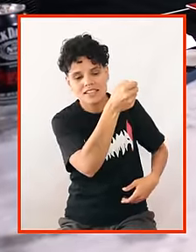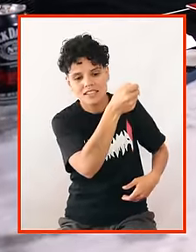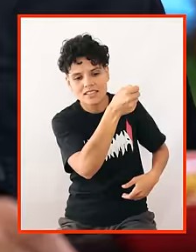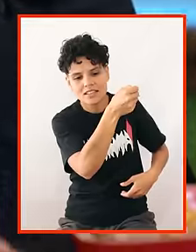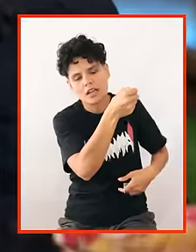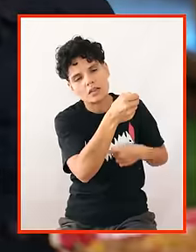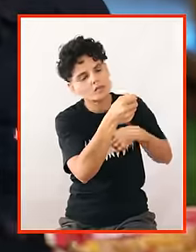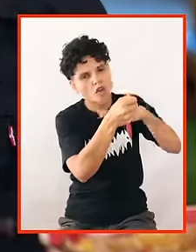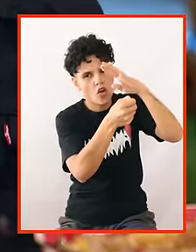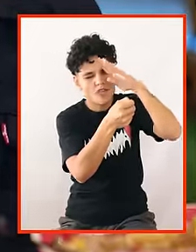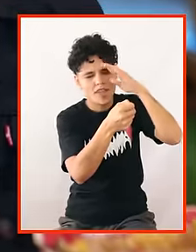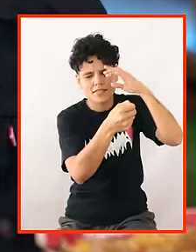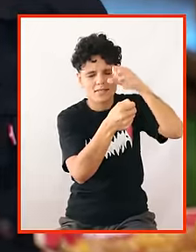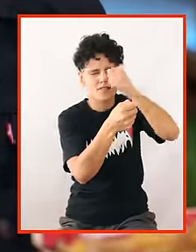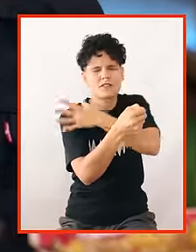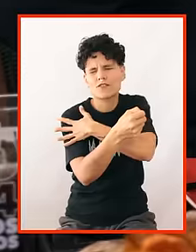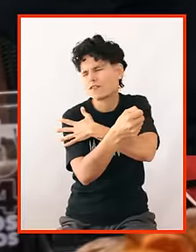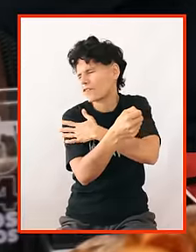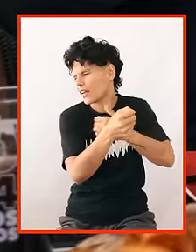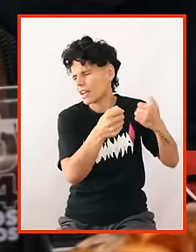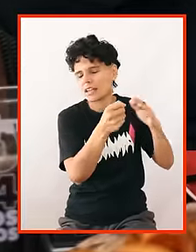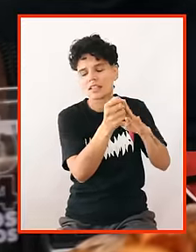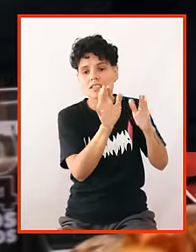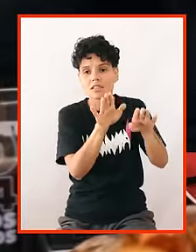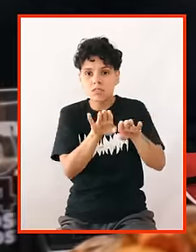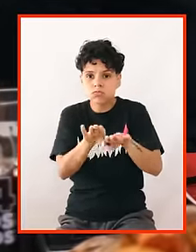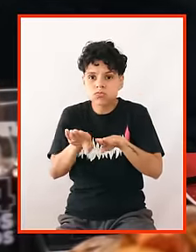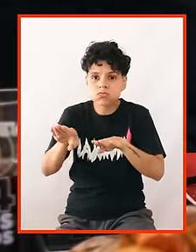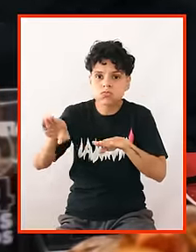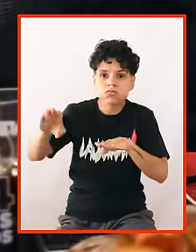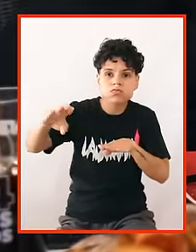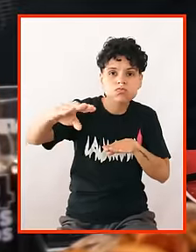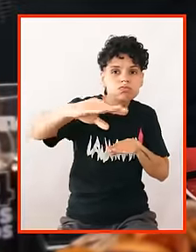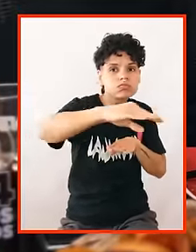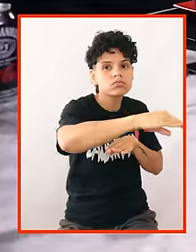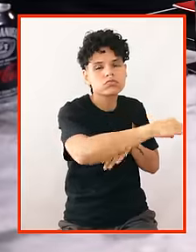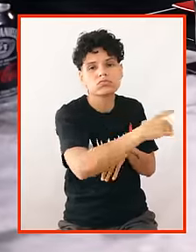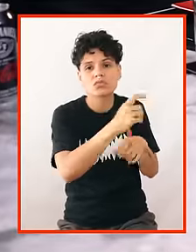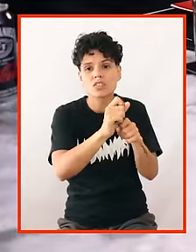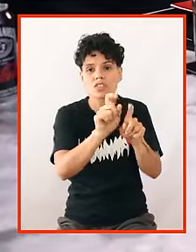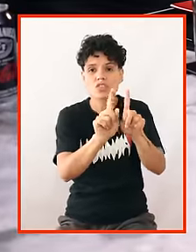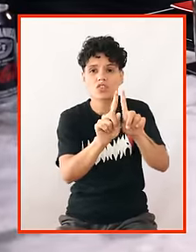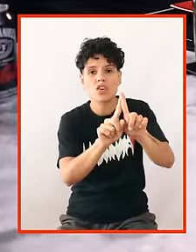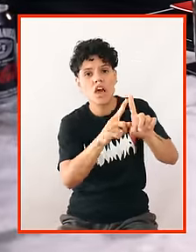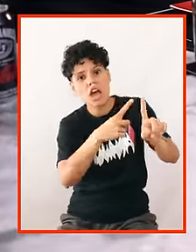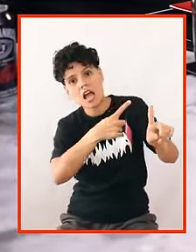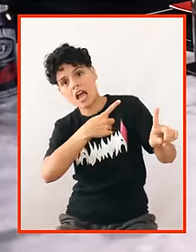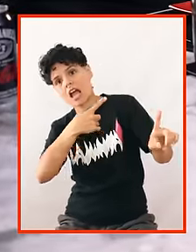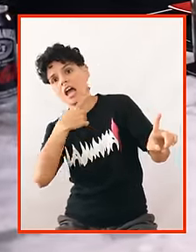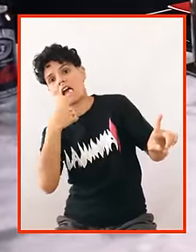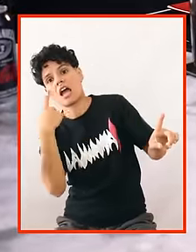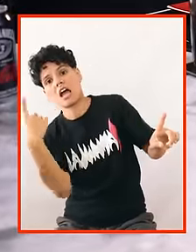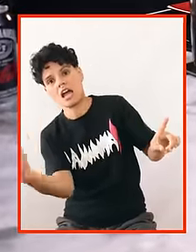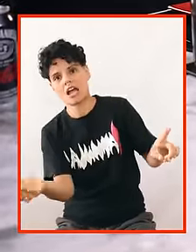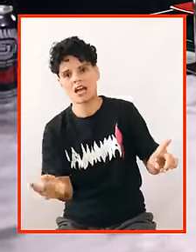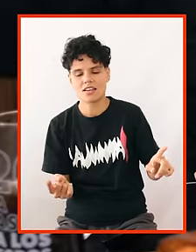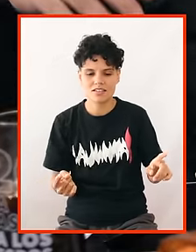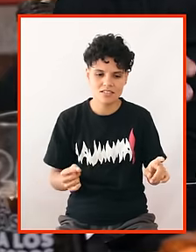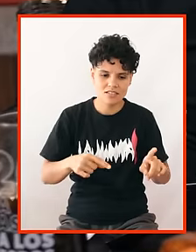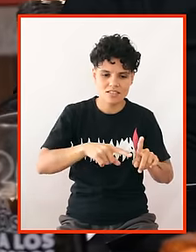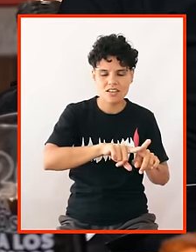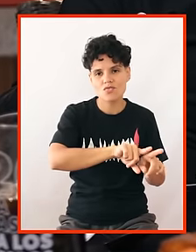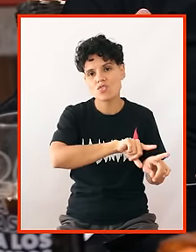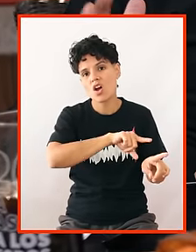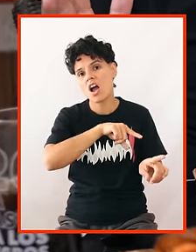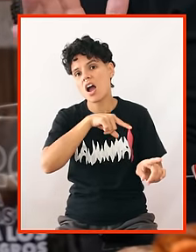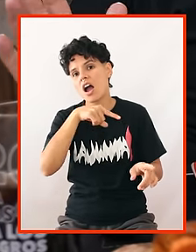agarré de acá para acá. Me confié. Da la vuelta y lancé. Y salgo, pero volando.